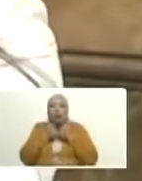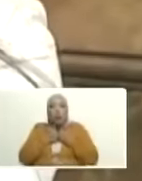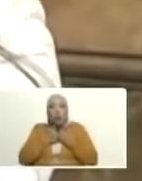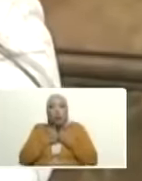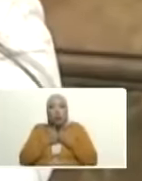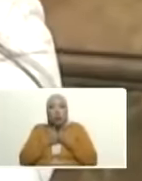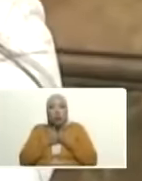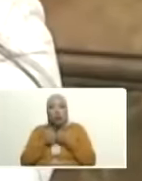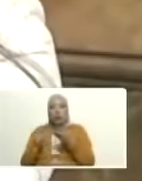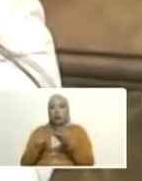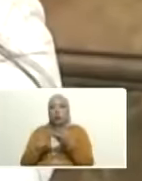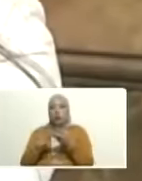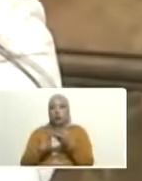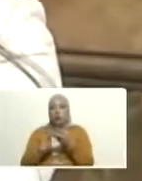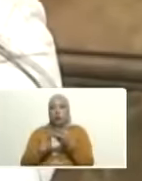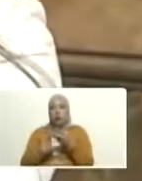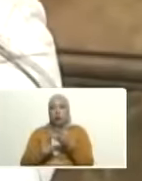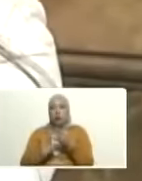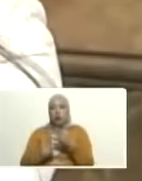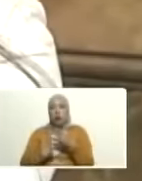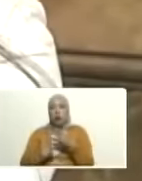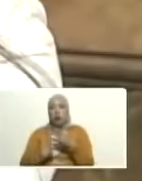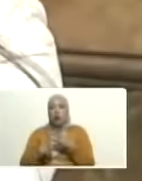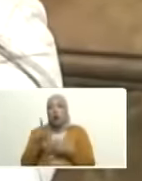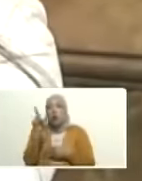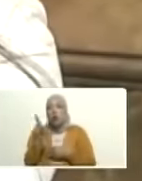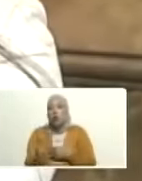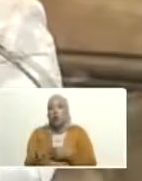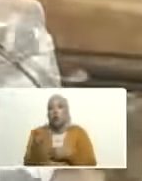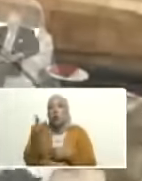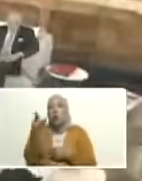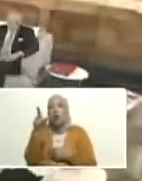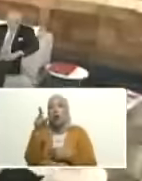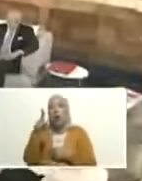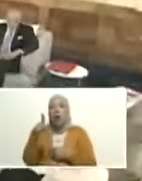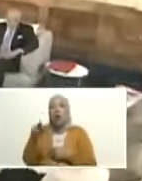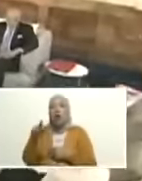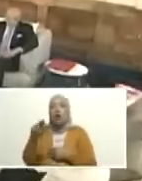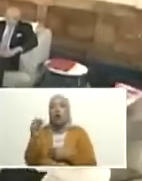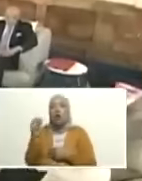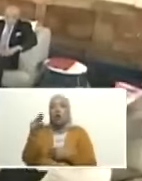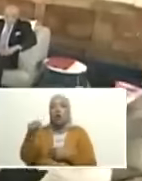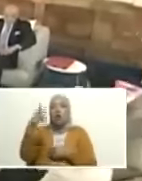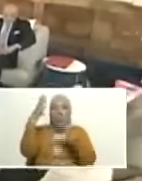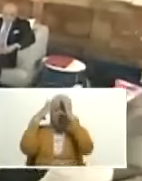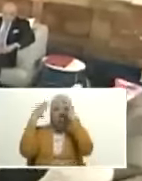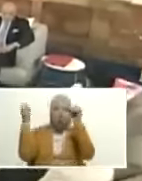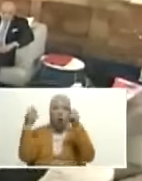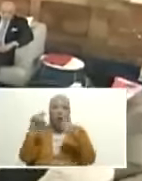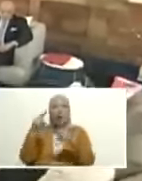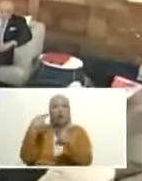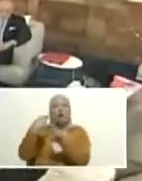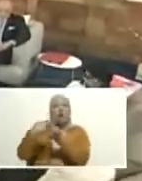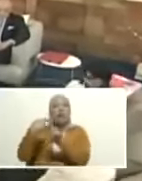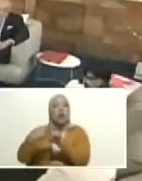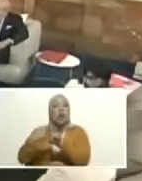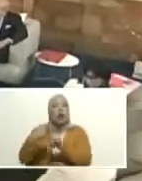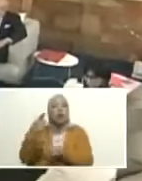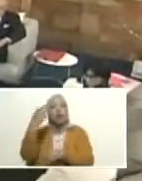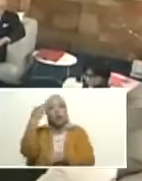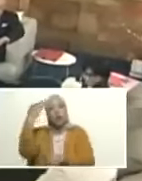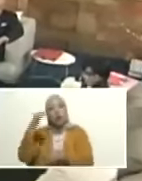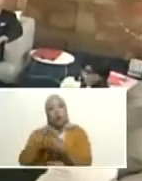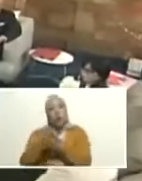el canciller Roy Chardington para entonces, que está ahora embajador en Suiza, le envío un saludo a